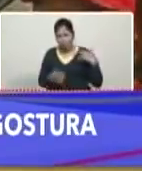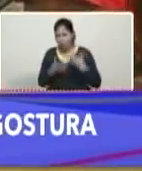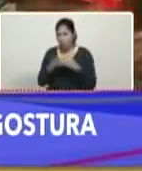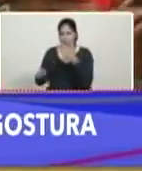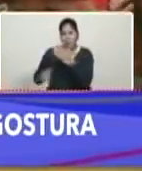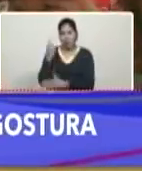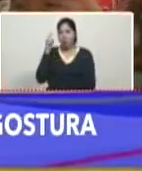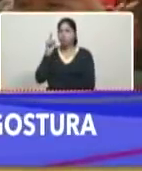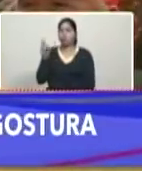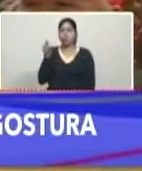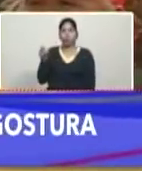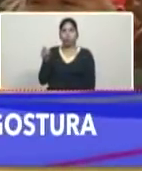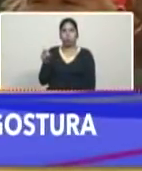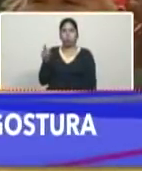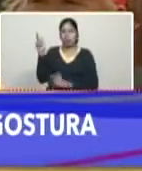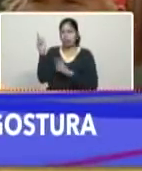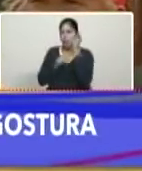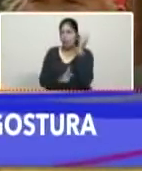tierras.